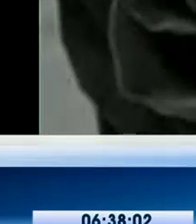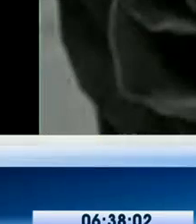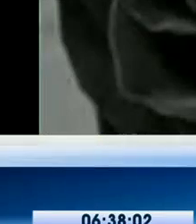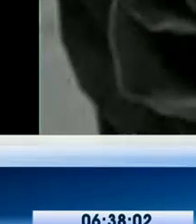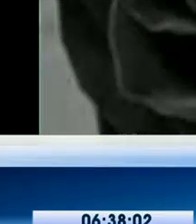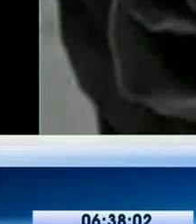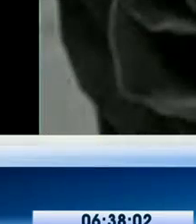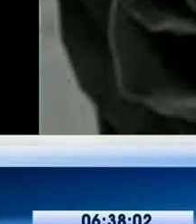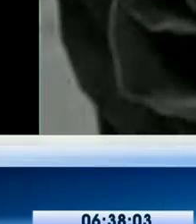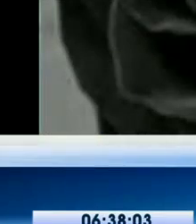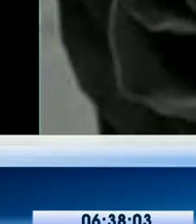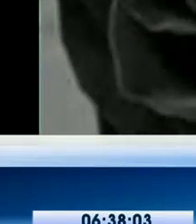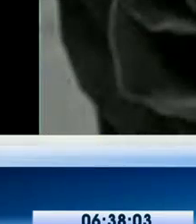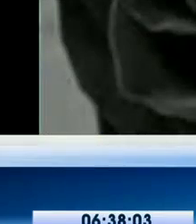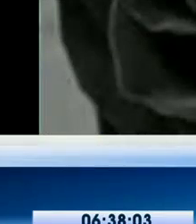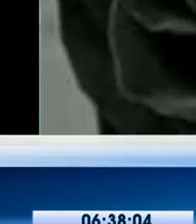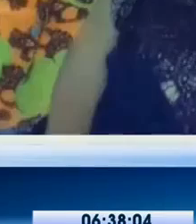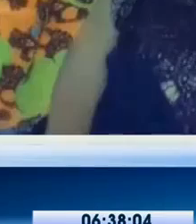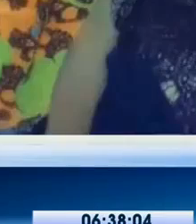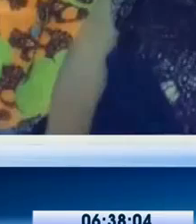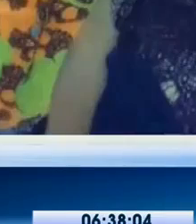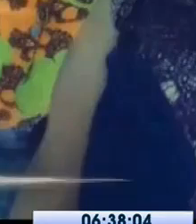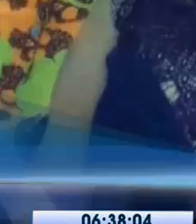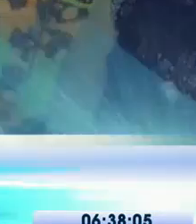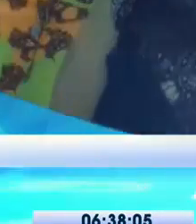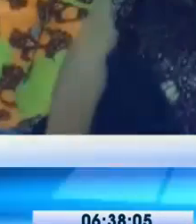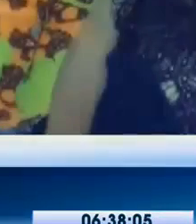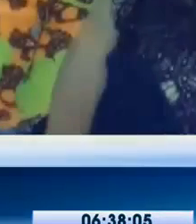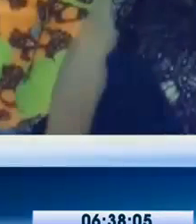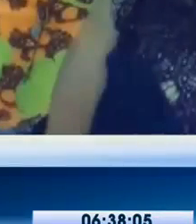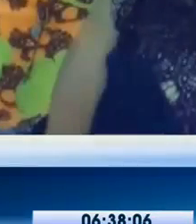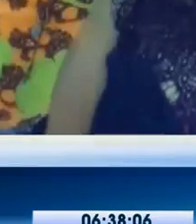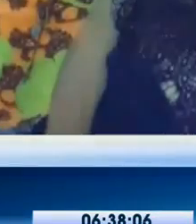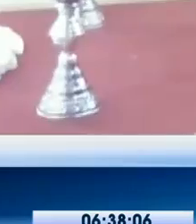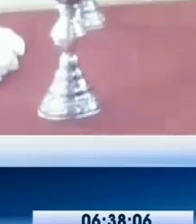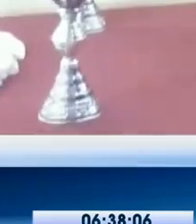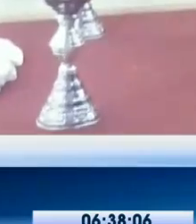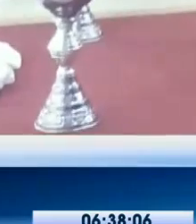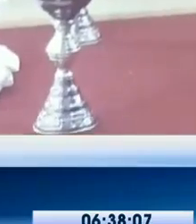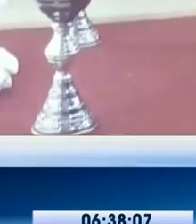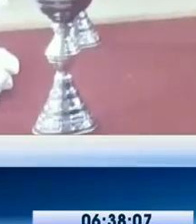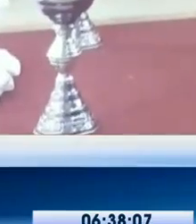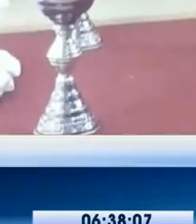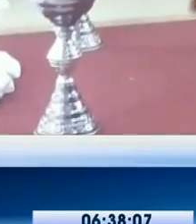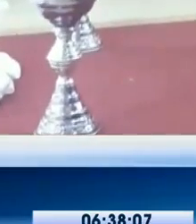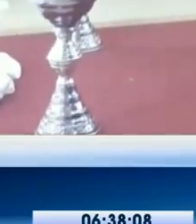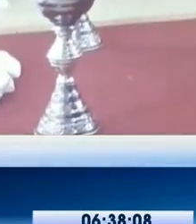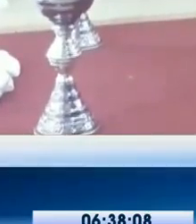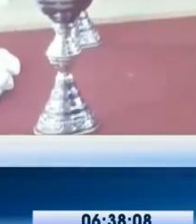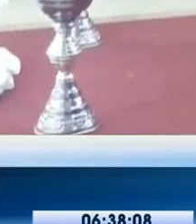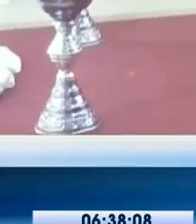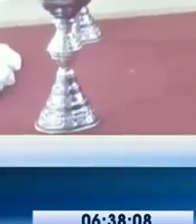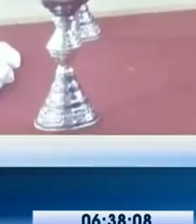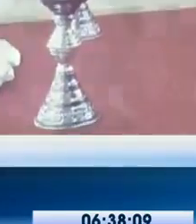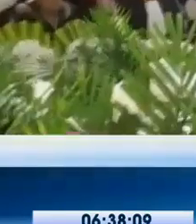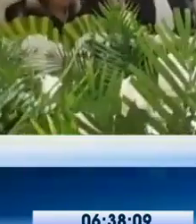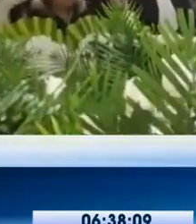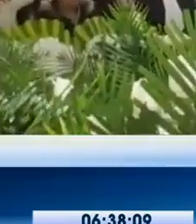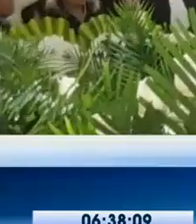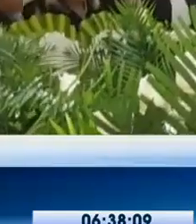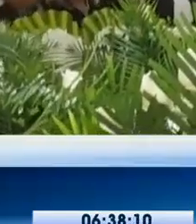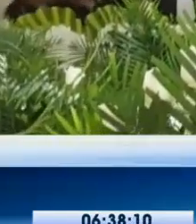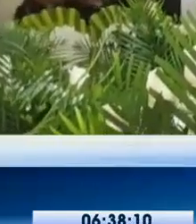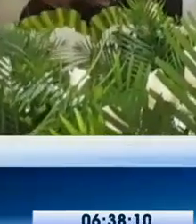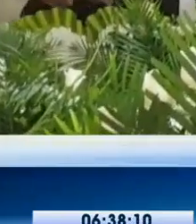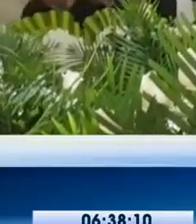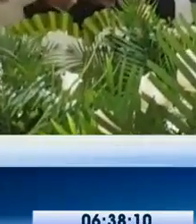La muerte de la menor de tan solo 10 años de edad ha puesto en preocupación a todo un país. Personas que conocían a la menor de edad esperan